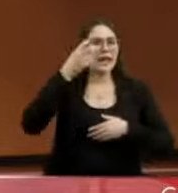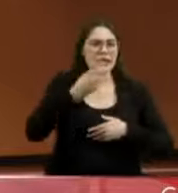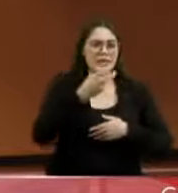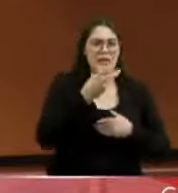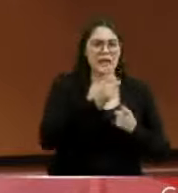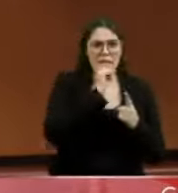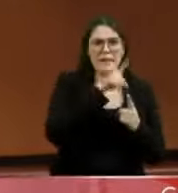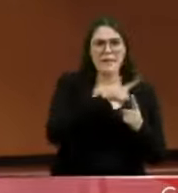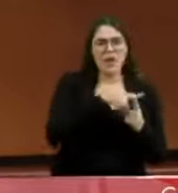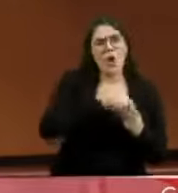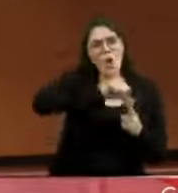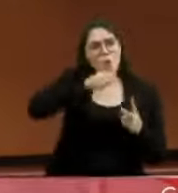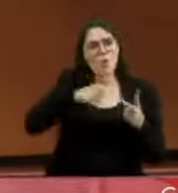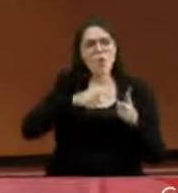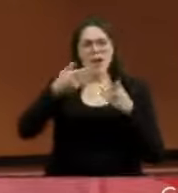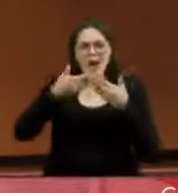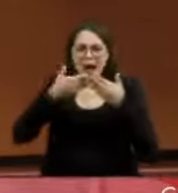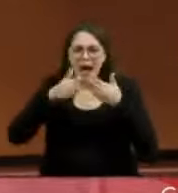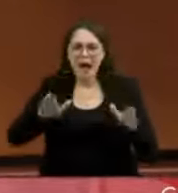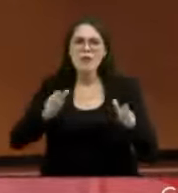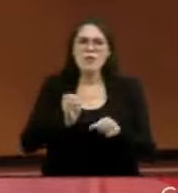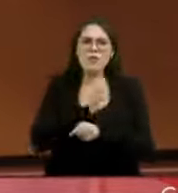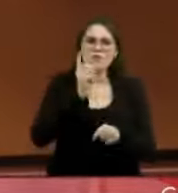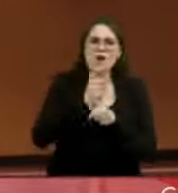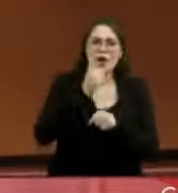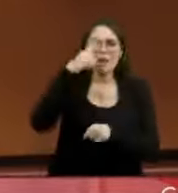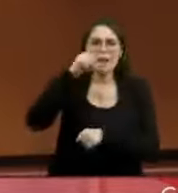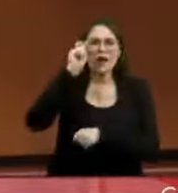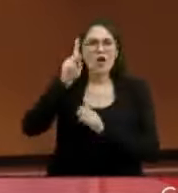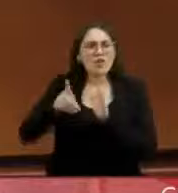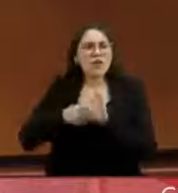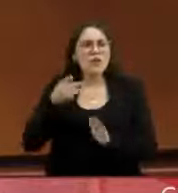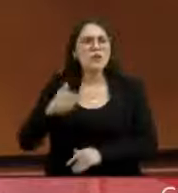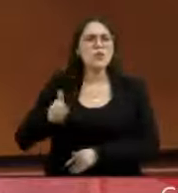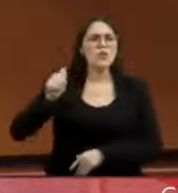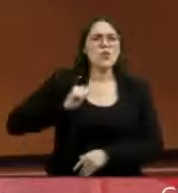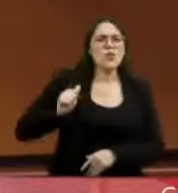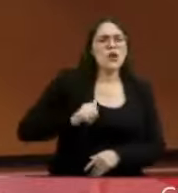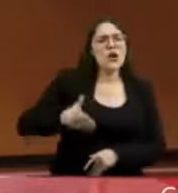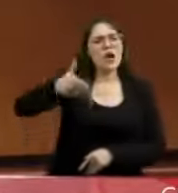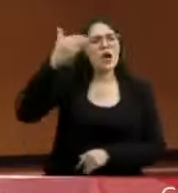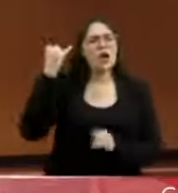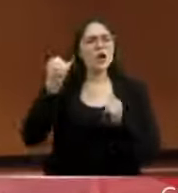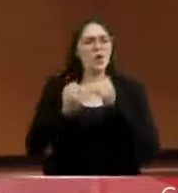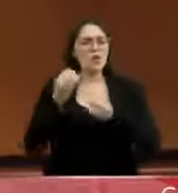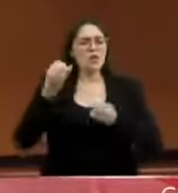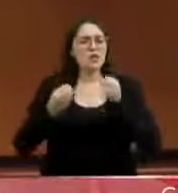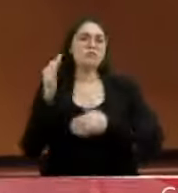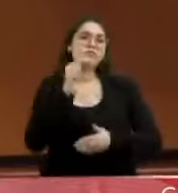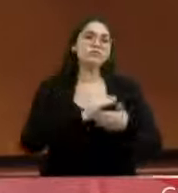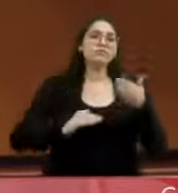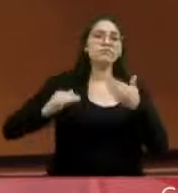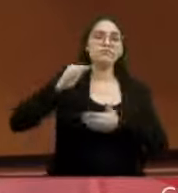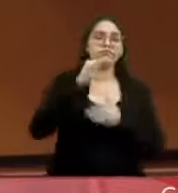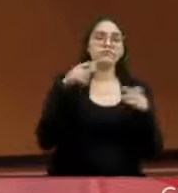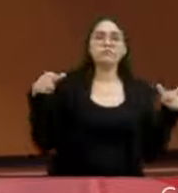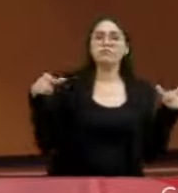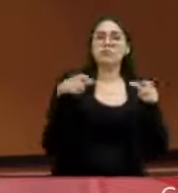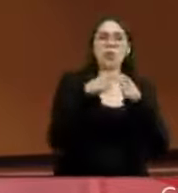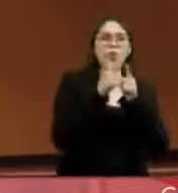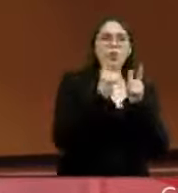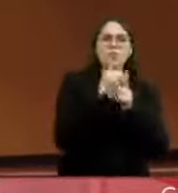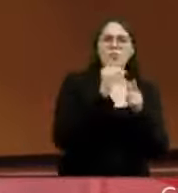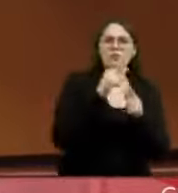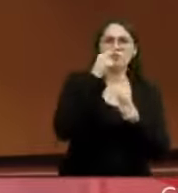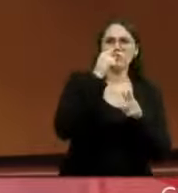humanidad. Que nunca más las personas juzgadoras sean producto de una élite contraria a la impartición de justicia